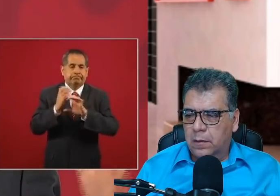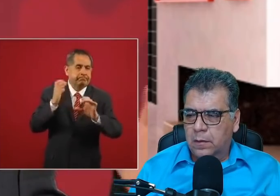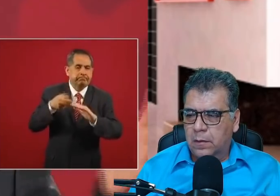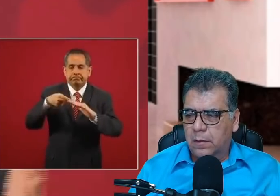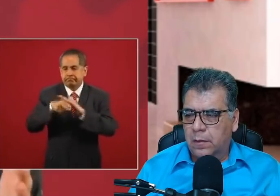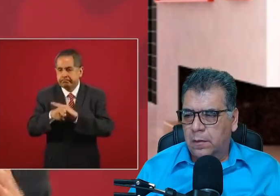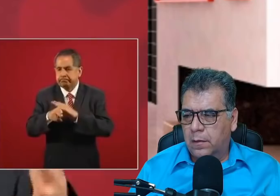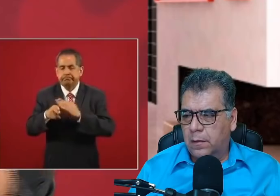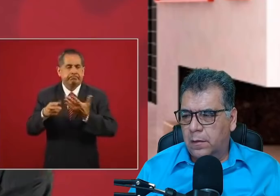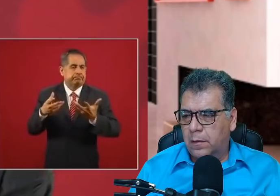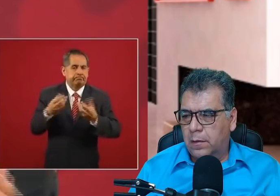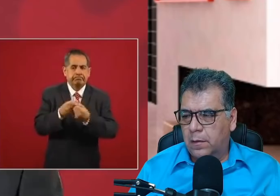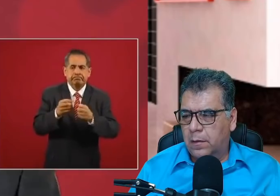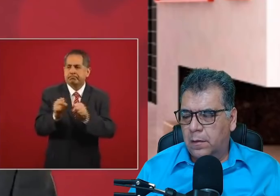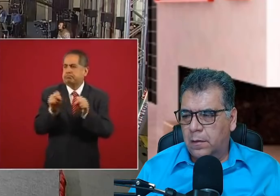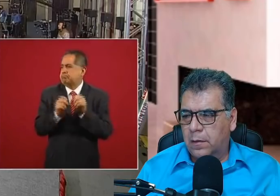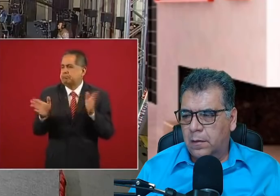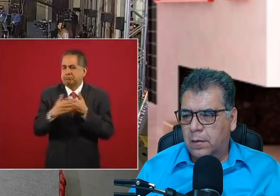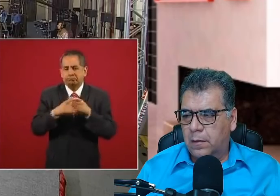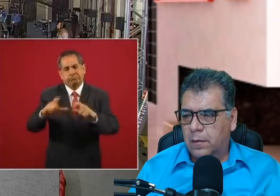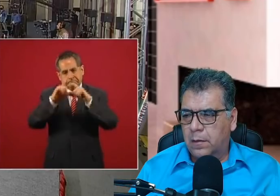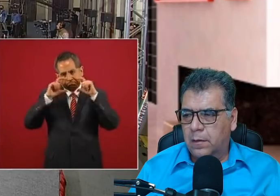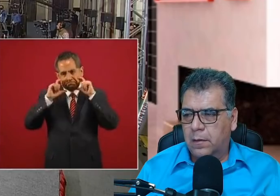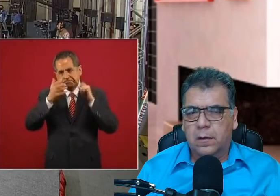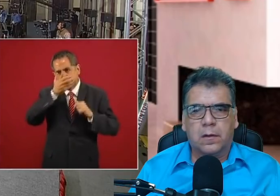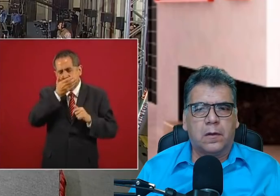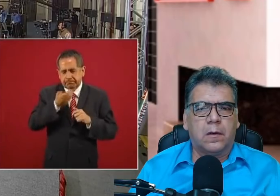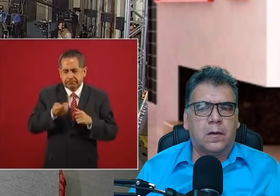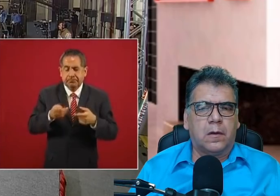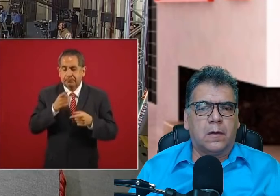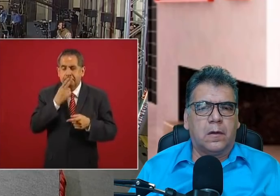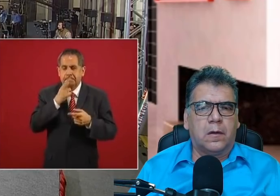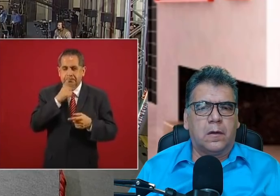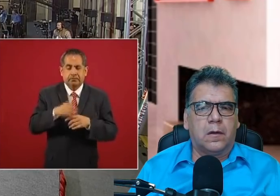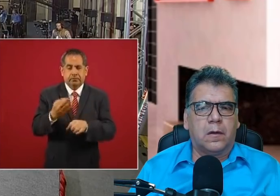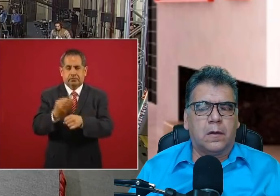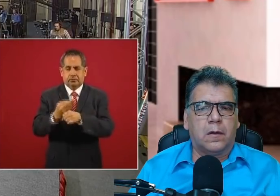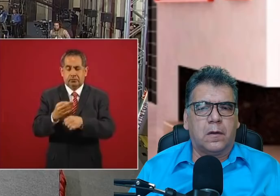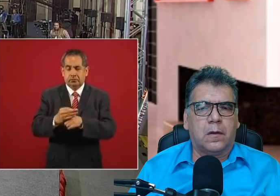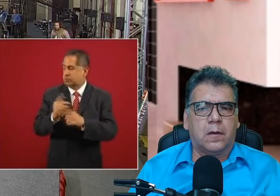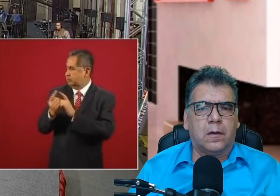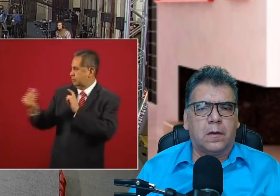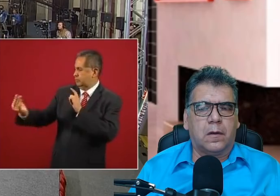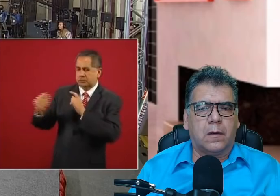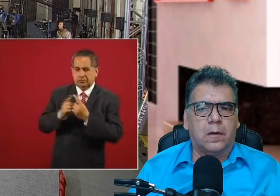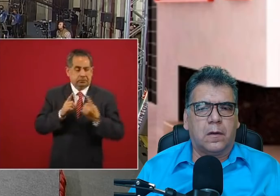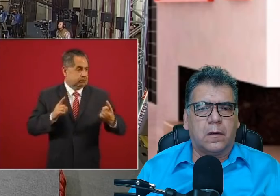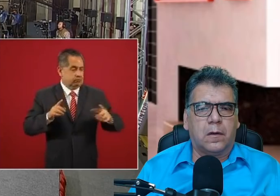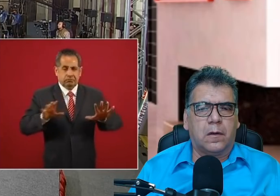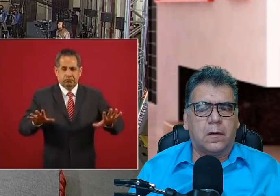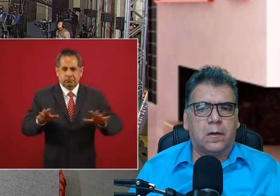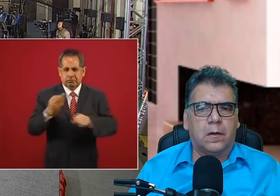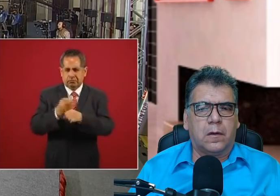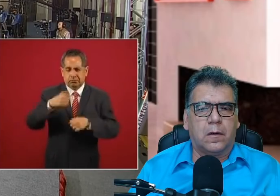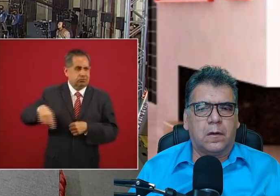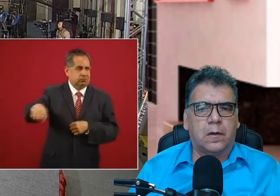público, salones muy pequeños, etcétera. Así como estoy, como está el presidente hace un ratito, como